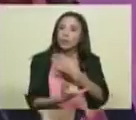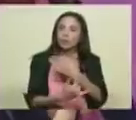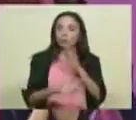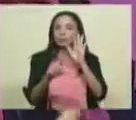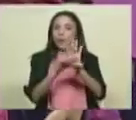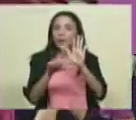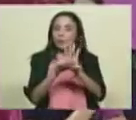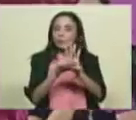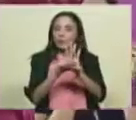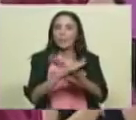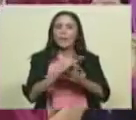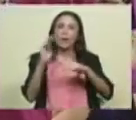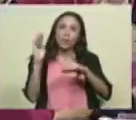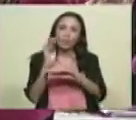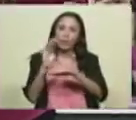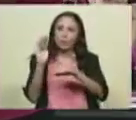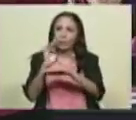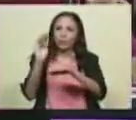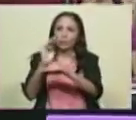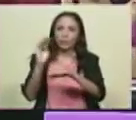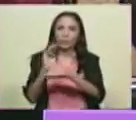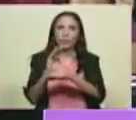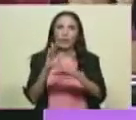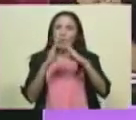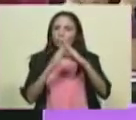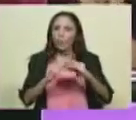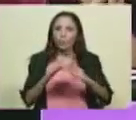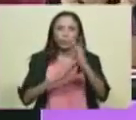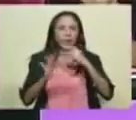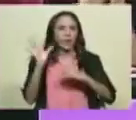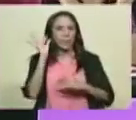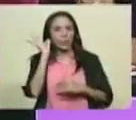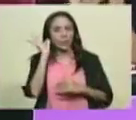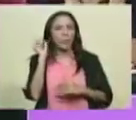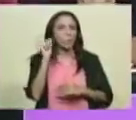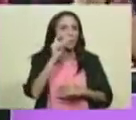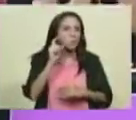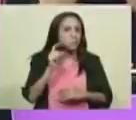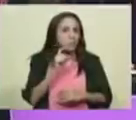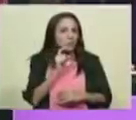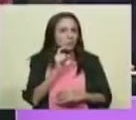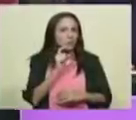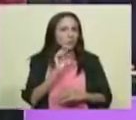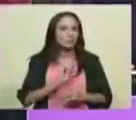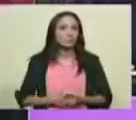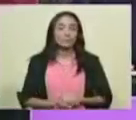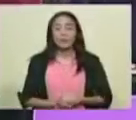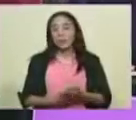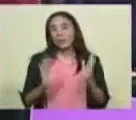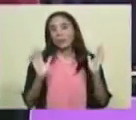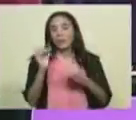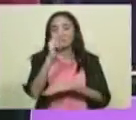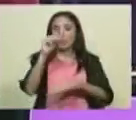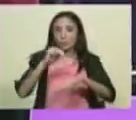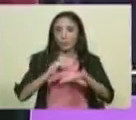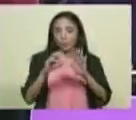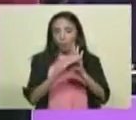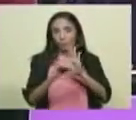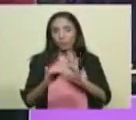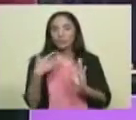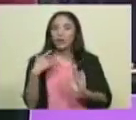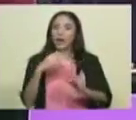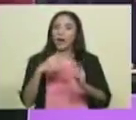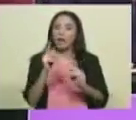y protección de parto y nacimiento humanizado para que la Asamblea Nacional Constituyente lo trabaje,